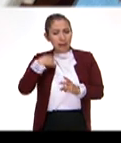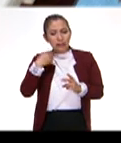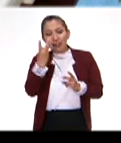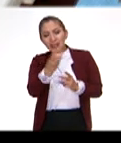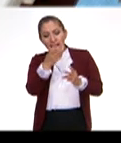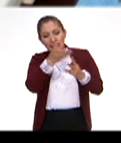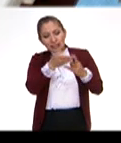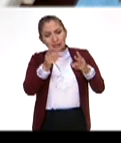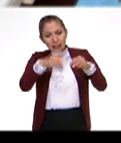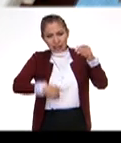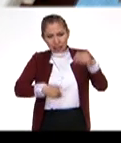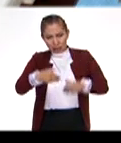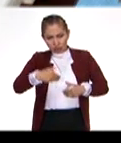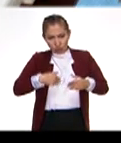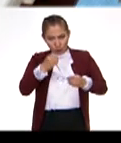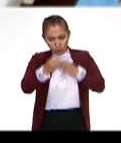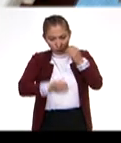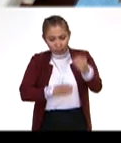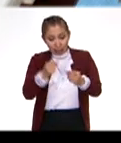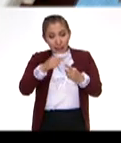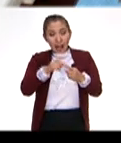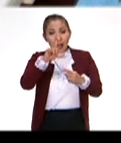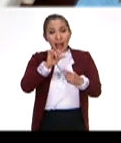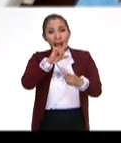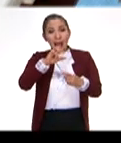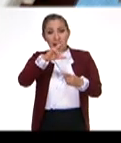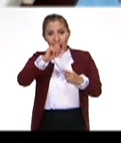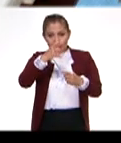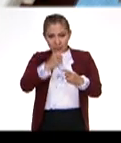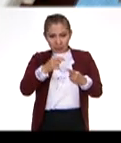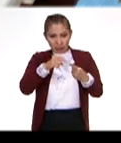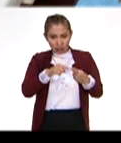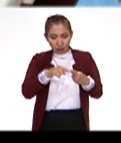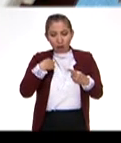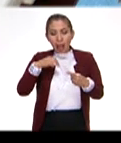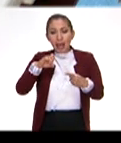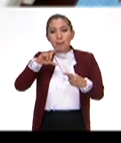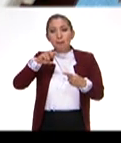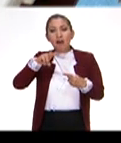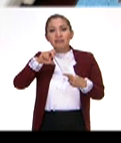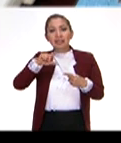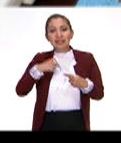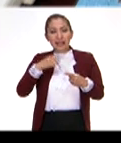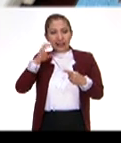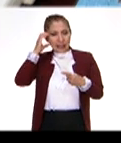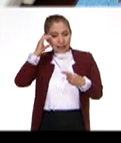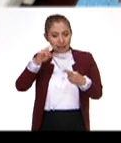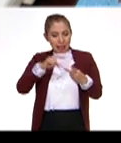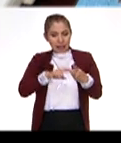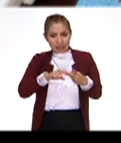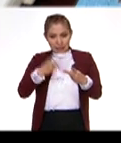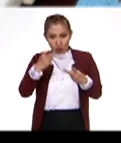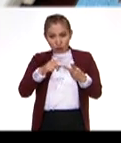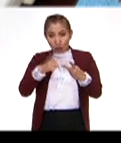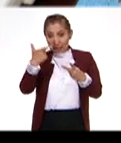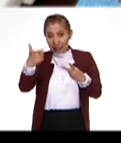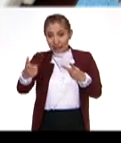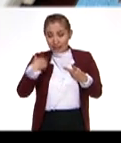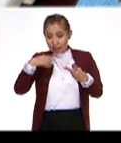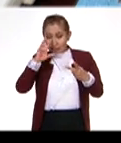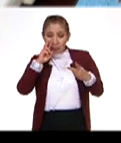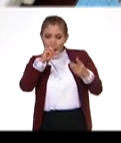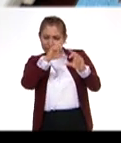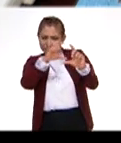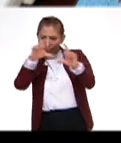3 piezas teatrales tituladas La Carraca, la primera; El Móvil del Crimen, la segunda, que se compone de 7 cuadros